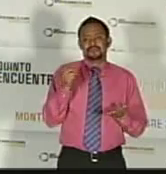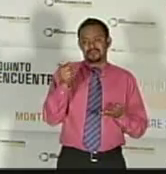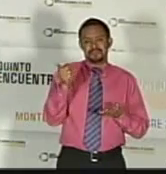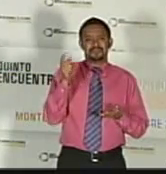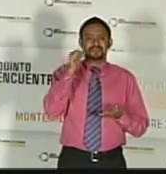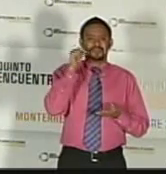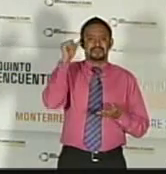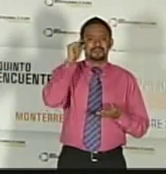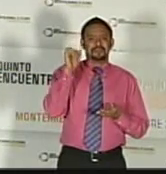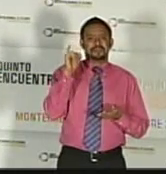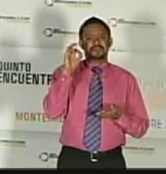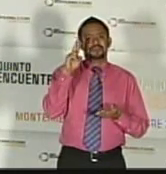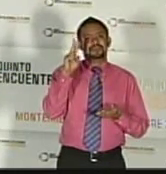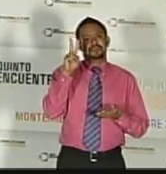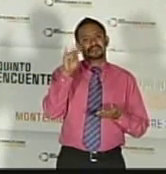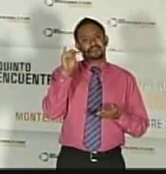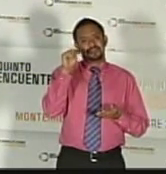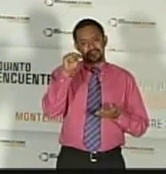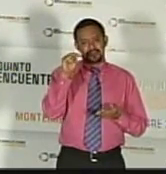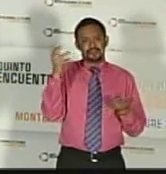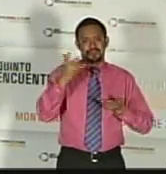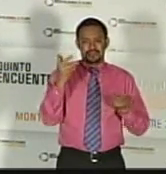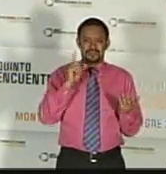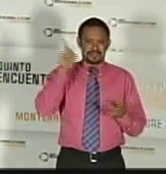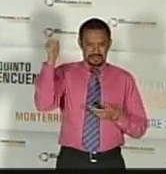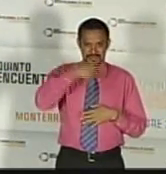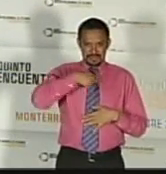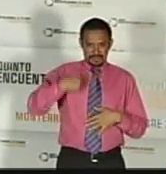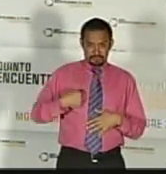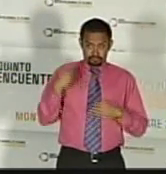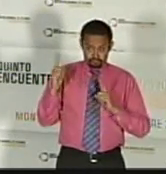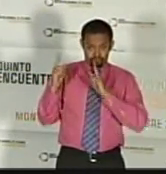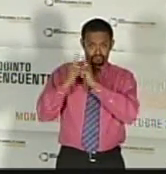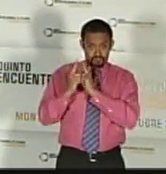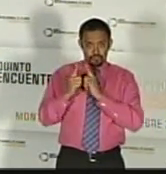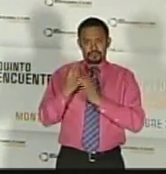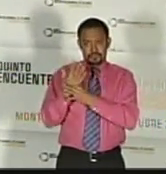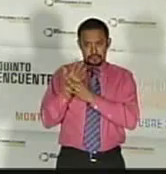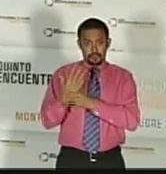dijo cuando estábamos en China. Si no cambiamos la mente